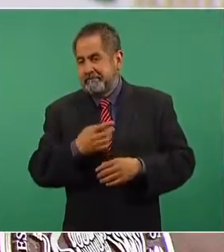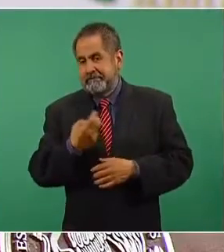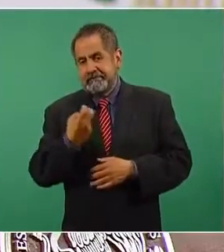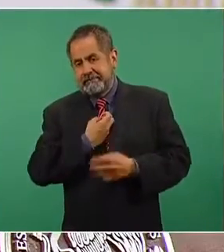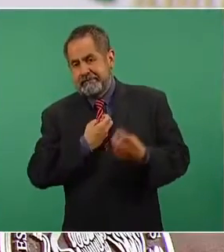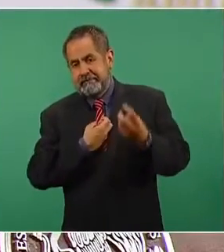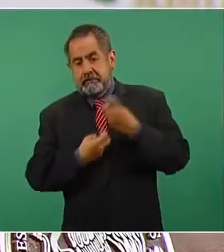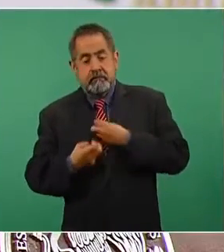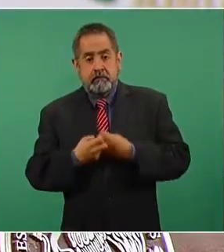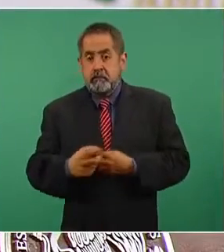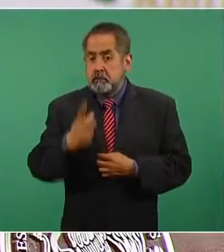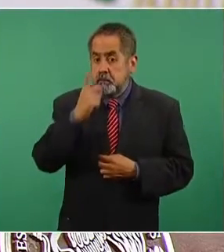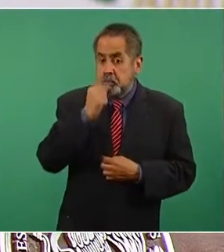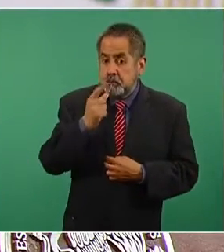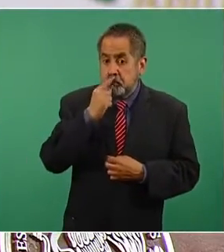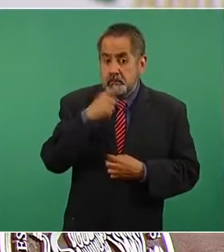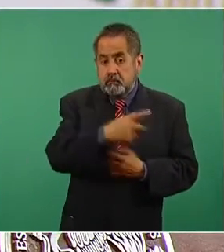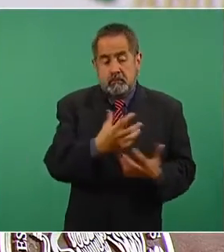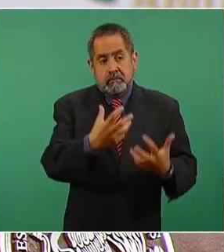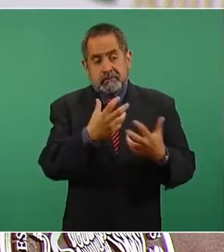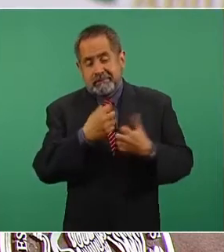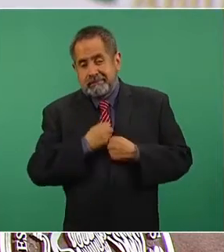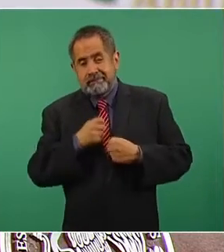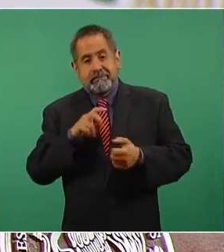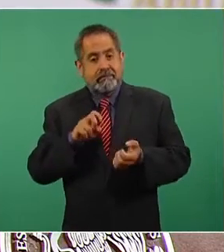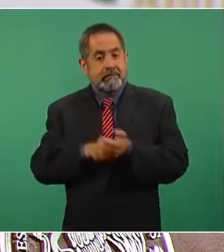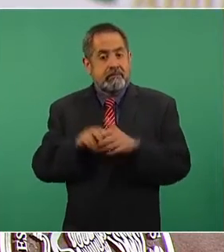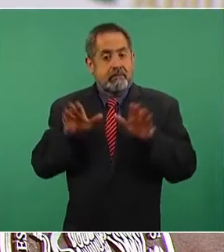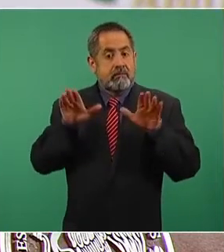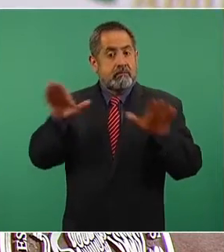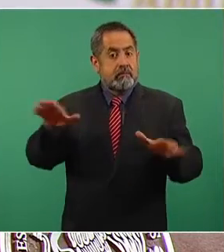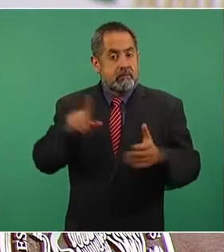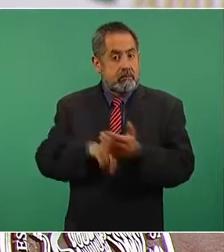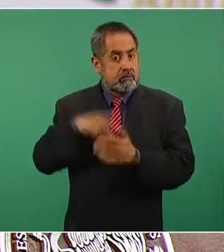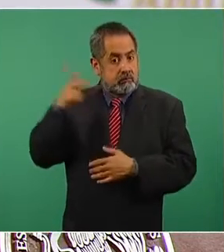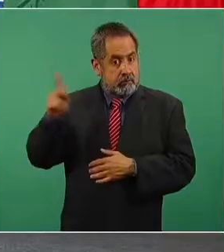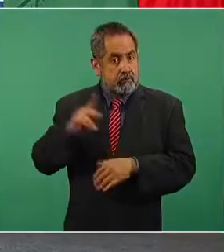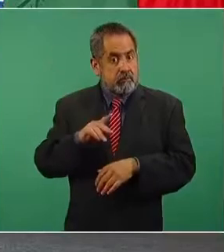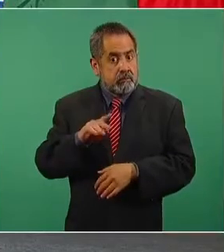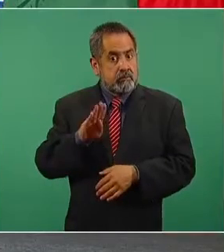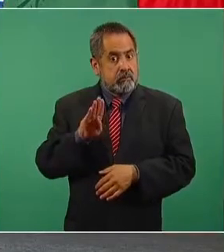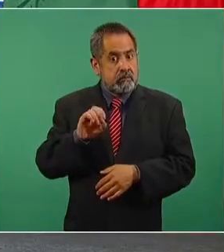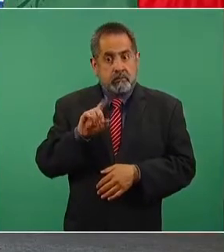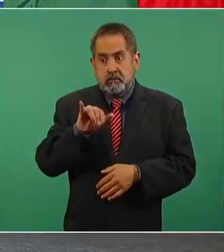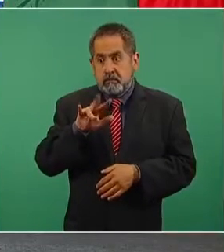la policía boliviana en el aeropuerto de El Alto.